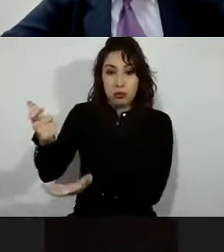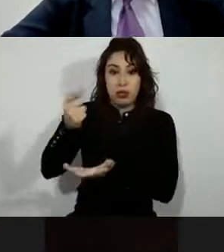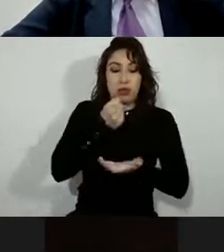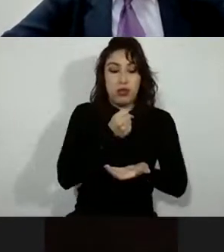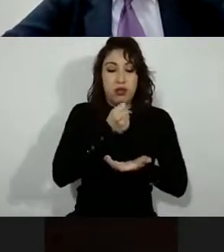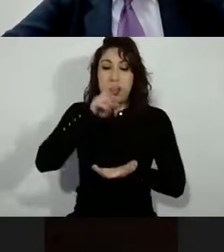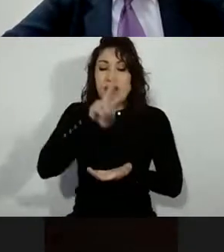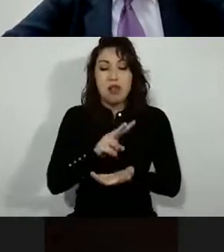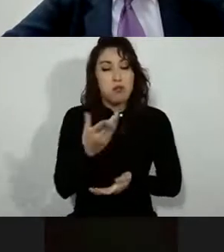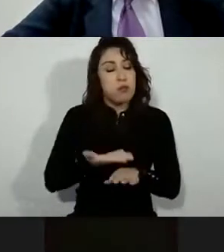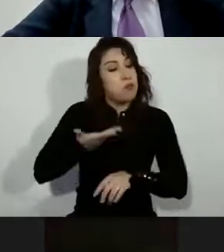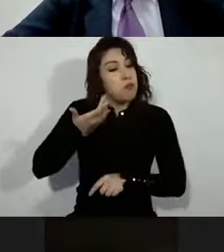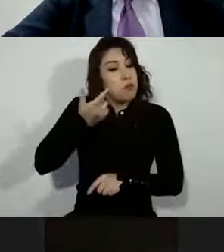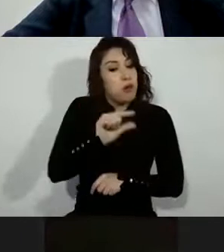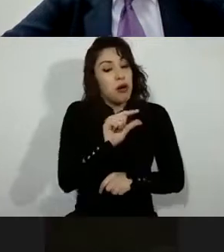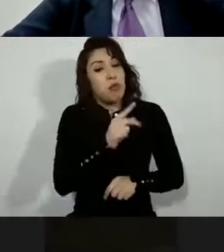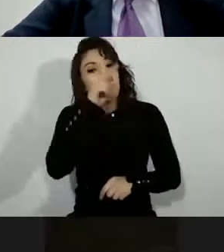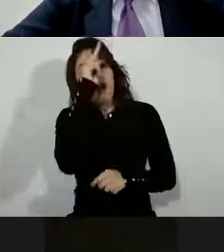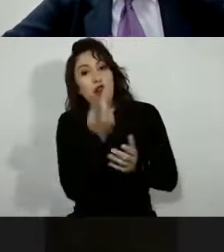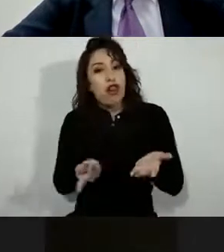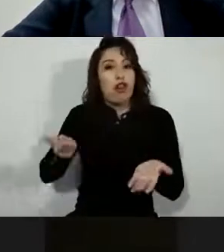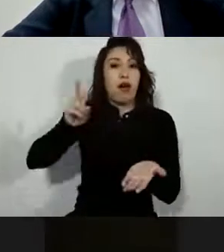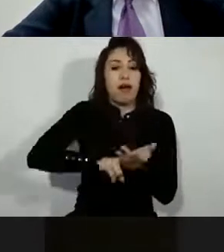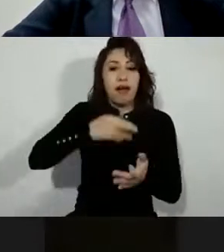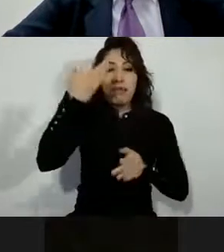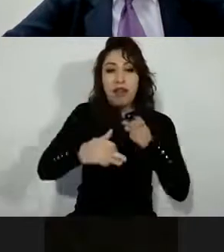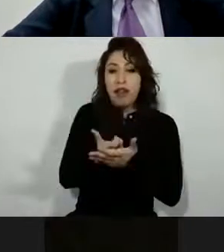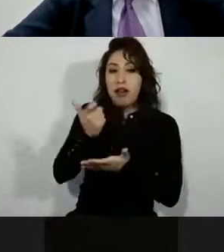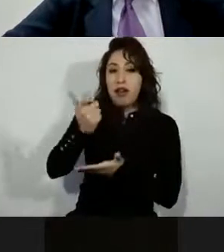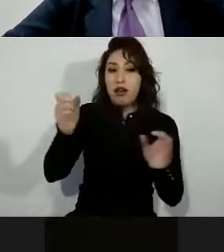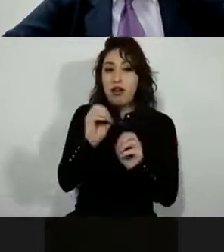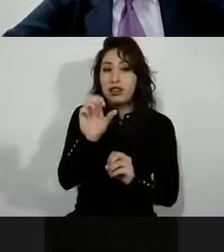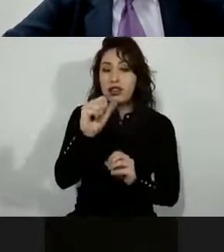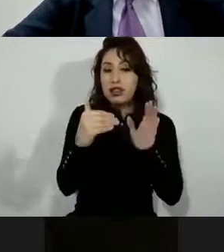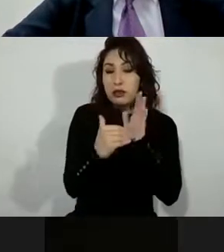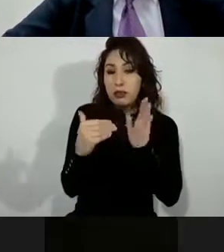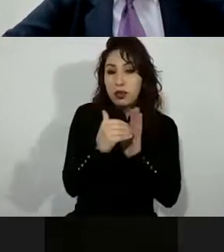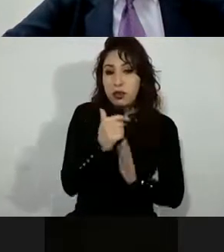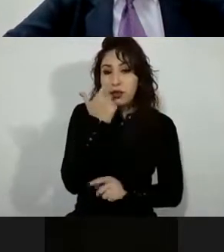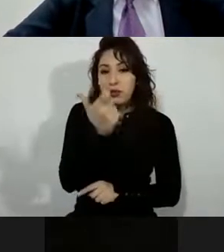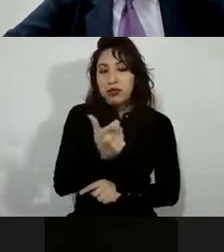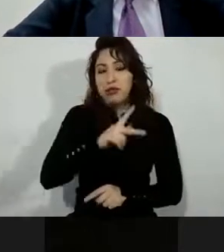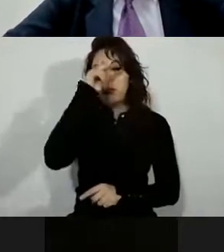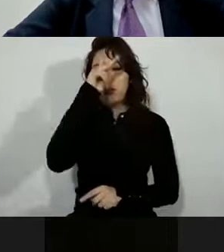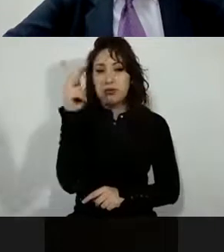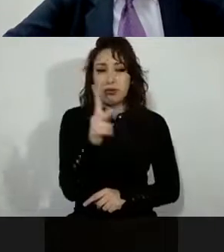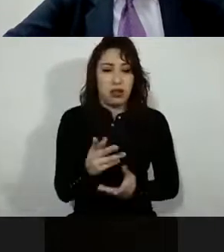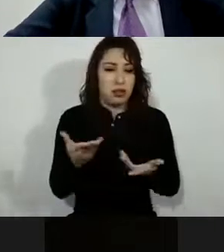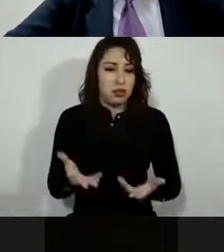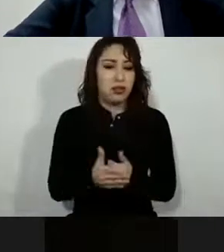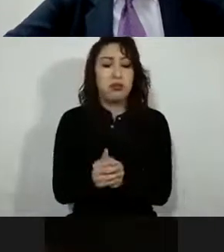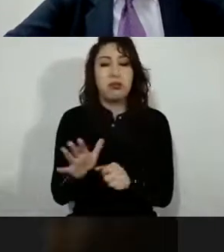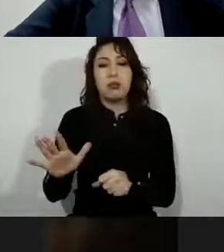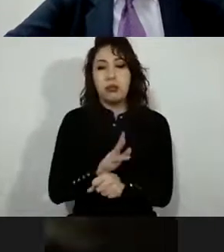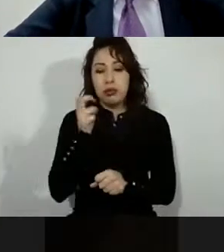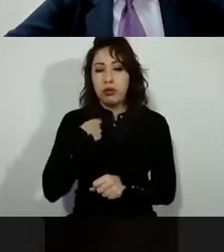Esto pues implica muchos compromisos, porque tenemos primero que empezar a pensar ya de una